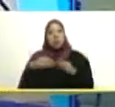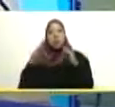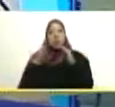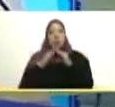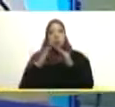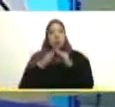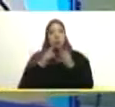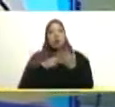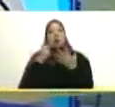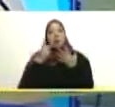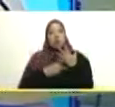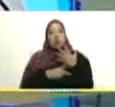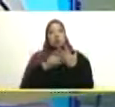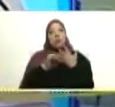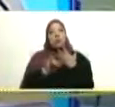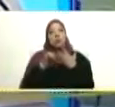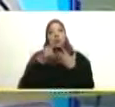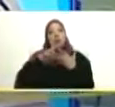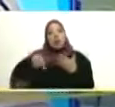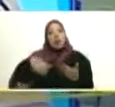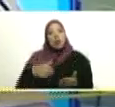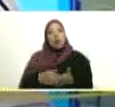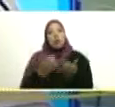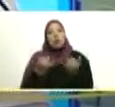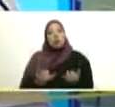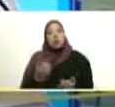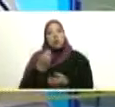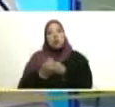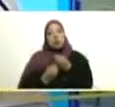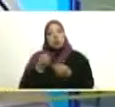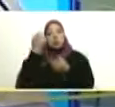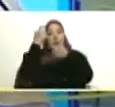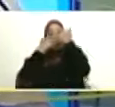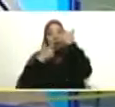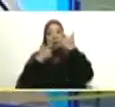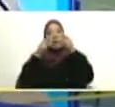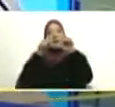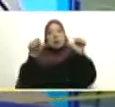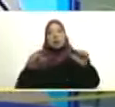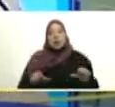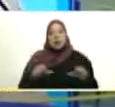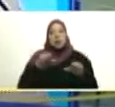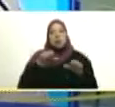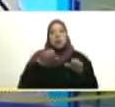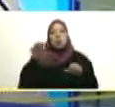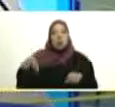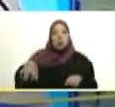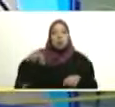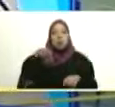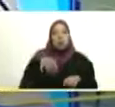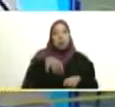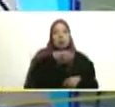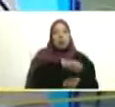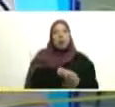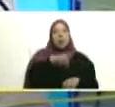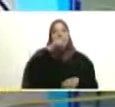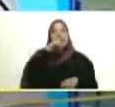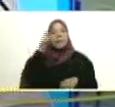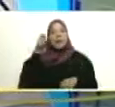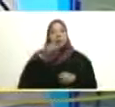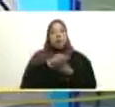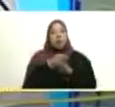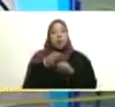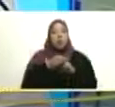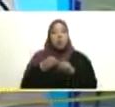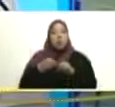de planificación como la del nivel nacional que creó nuestro comandante Chávez y que usted expandió a los estados y los municipios y que hace un año y